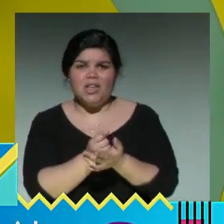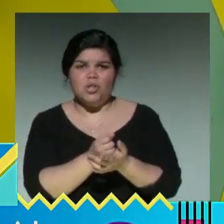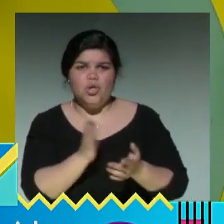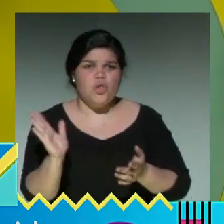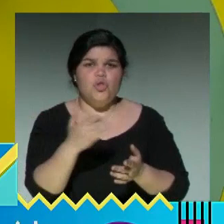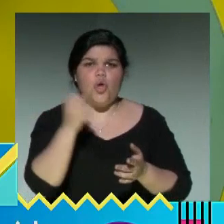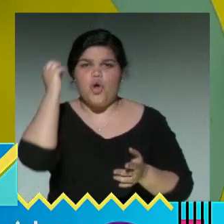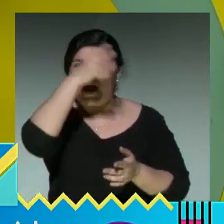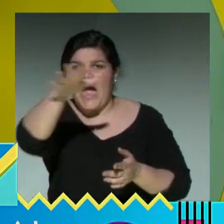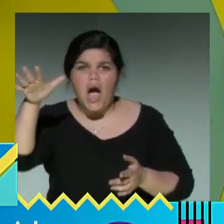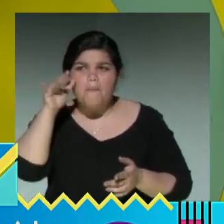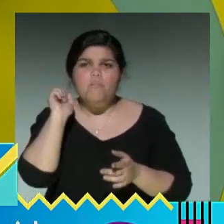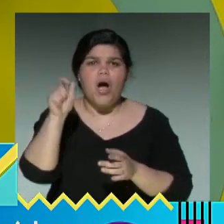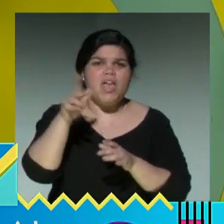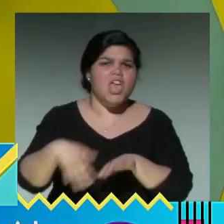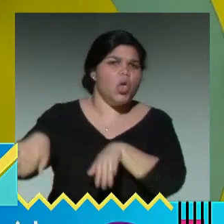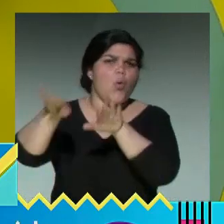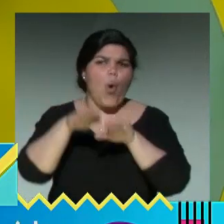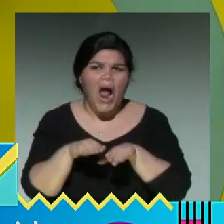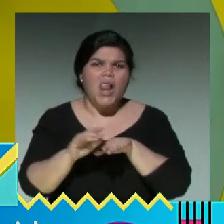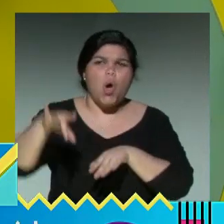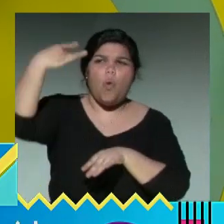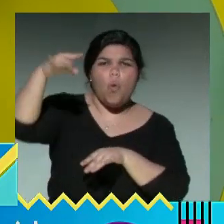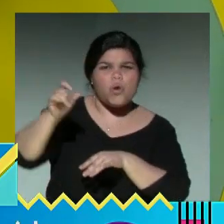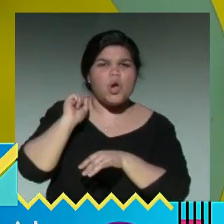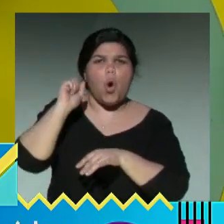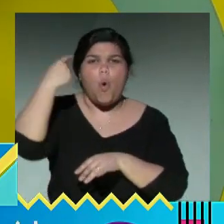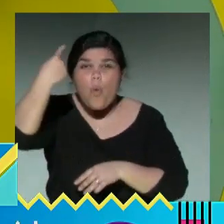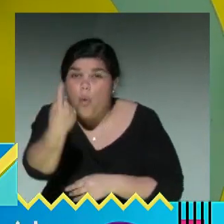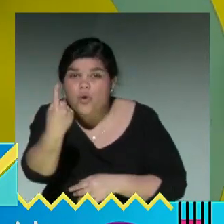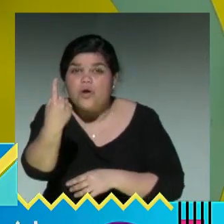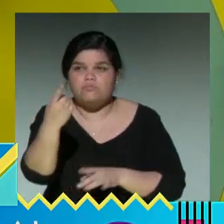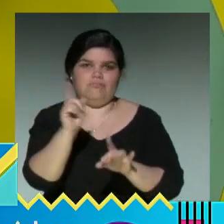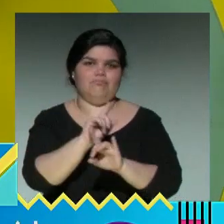el rural, el campo, es uno solo, sino que hay